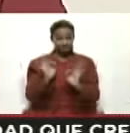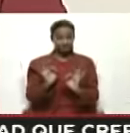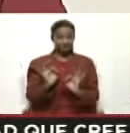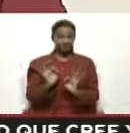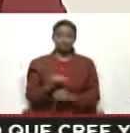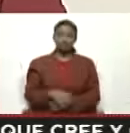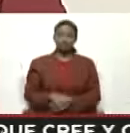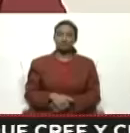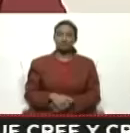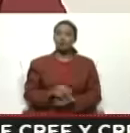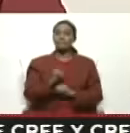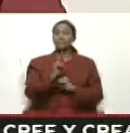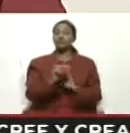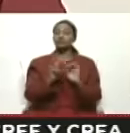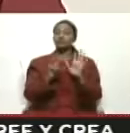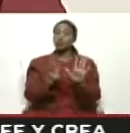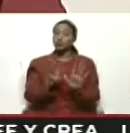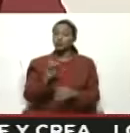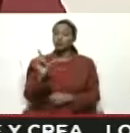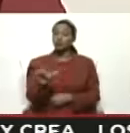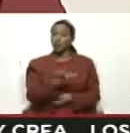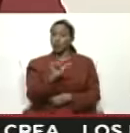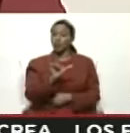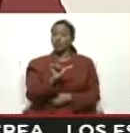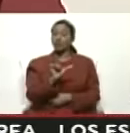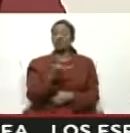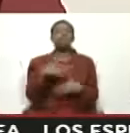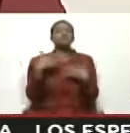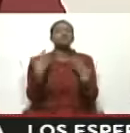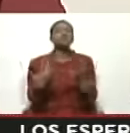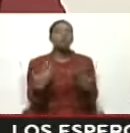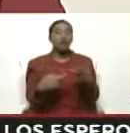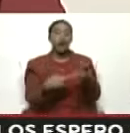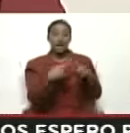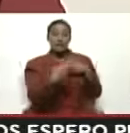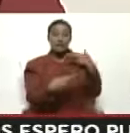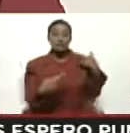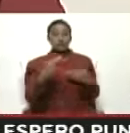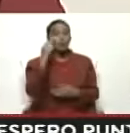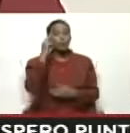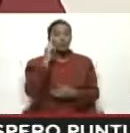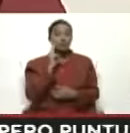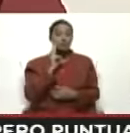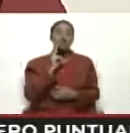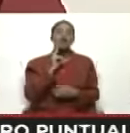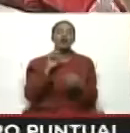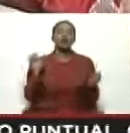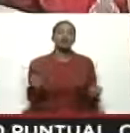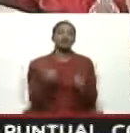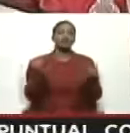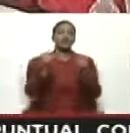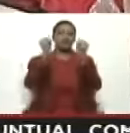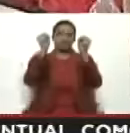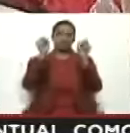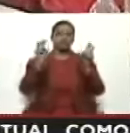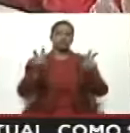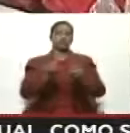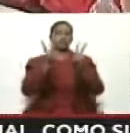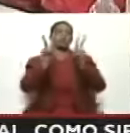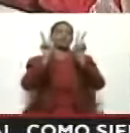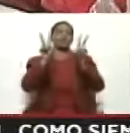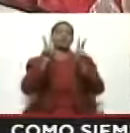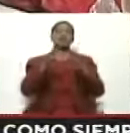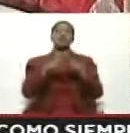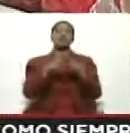que el 28 de julio la revolución bolivariana va a obtener un triunfo resonante al más esplendoroso de todos